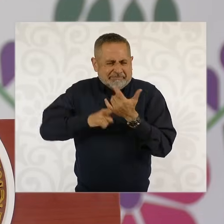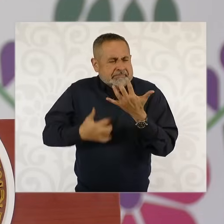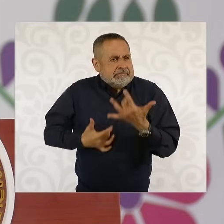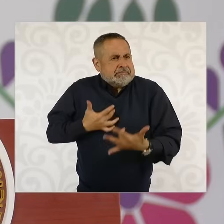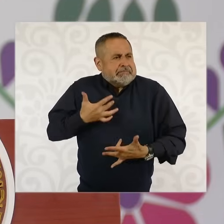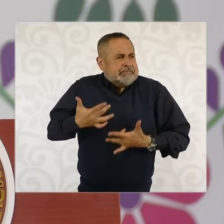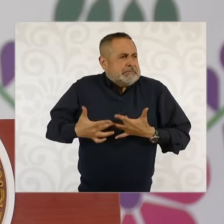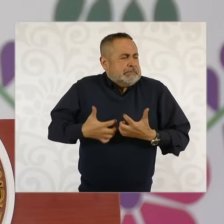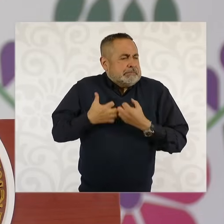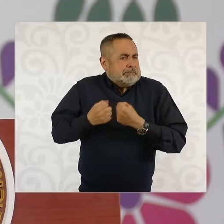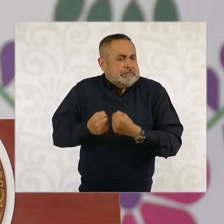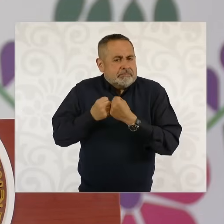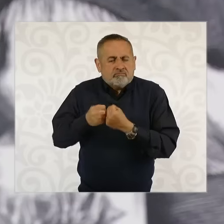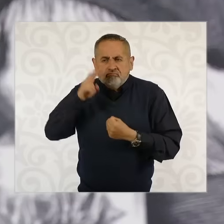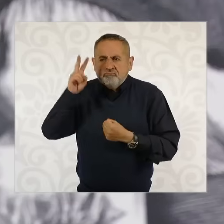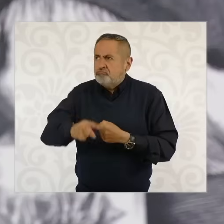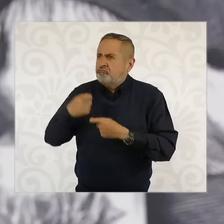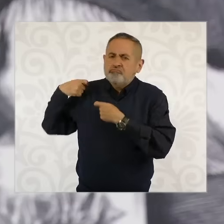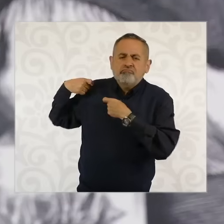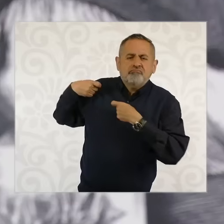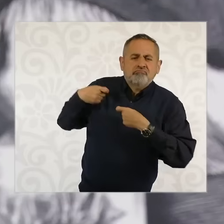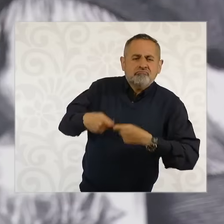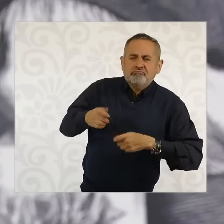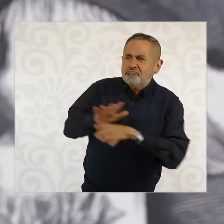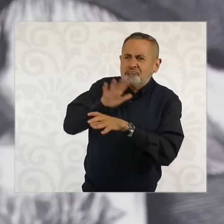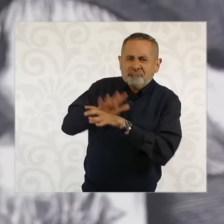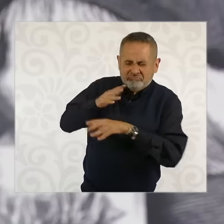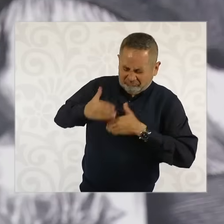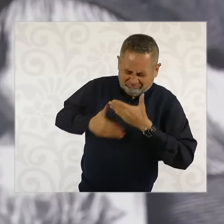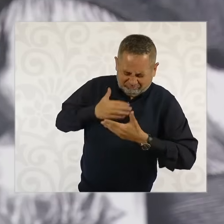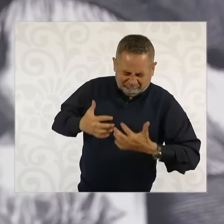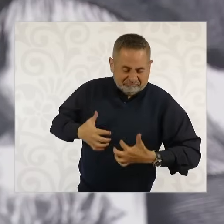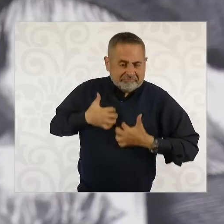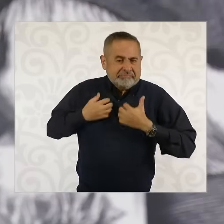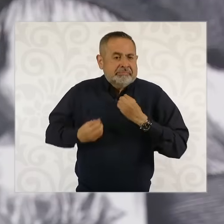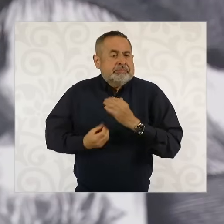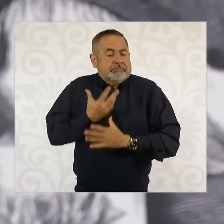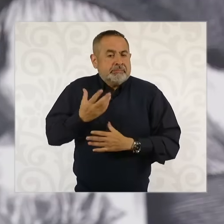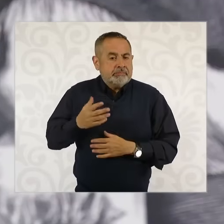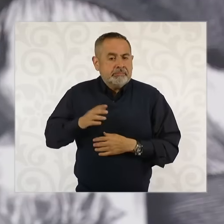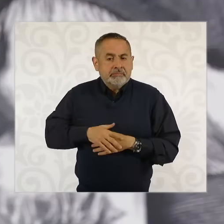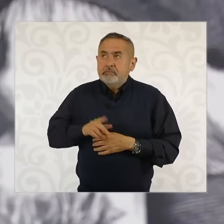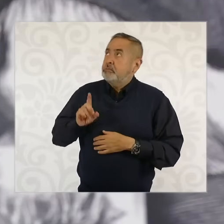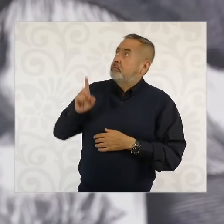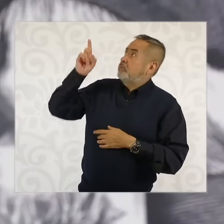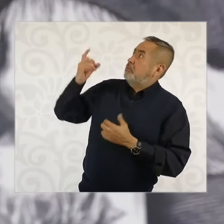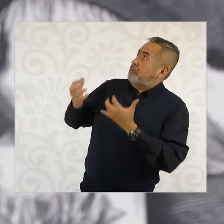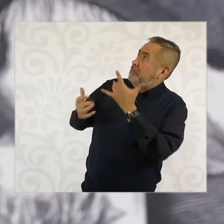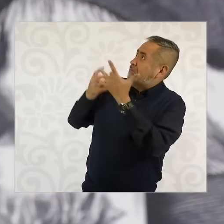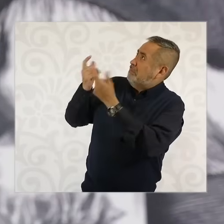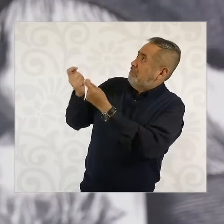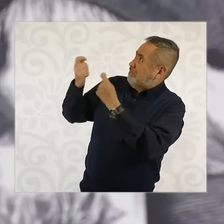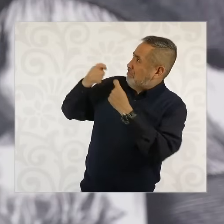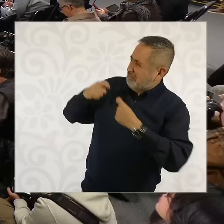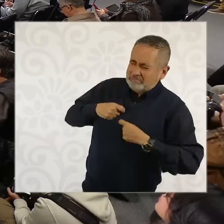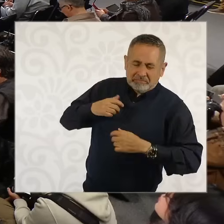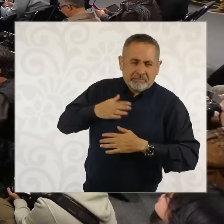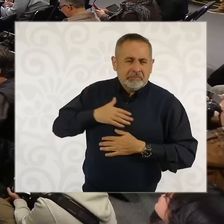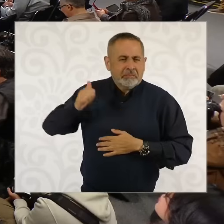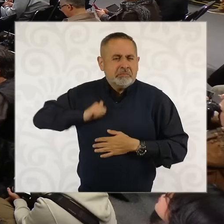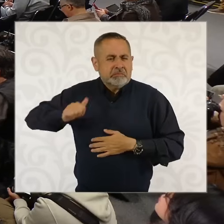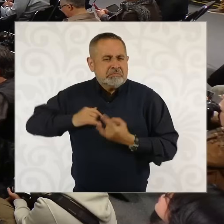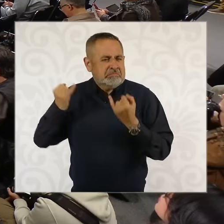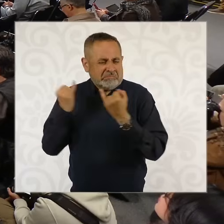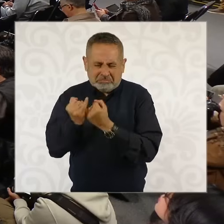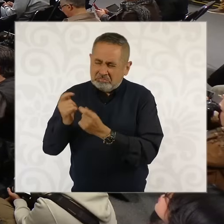soy de veras hija de una revolución, de eso no hay duda, y de un viejo dios del fuego al que adoraban mis antepasados. Conozcamos su